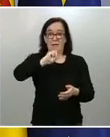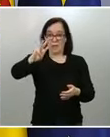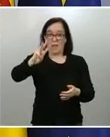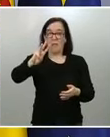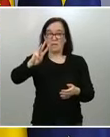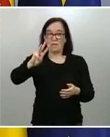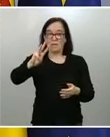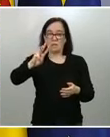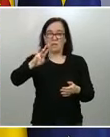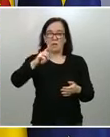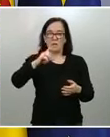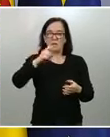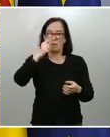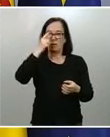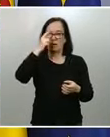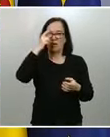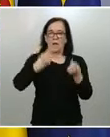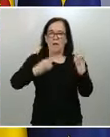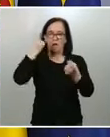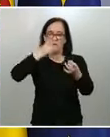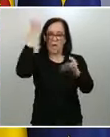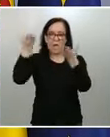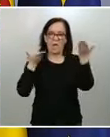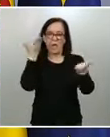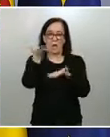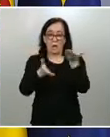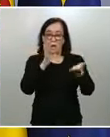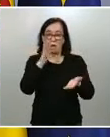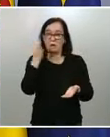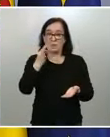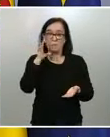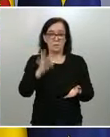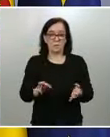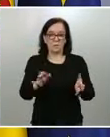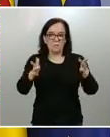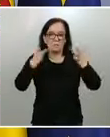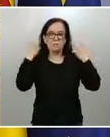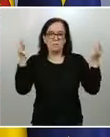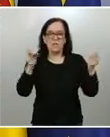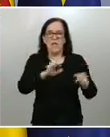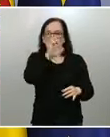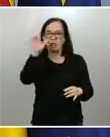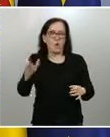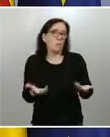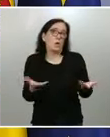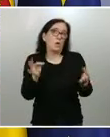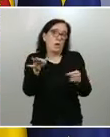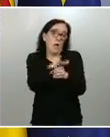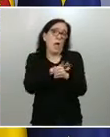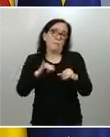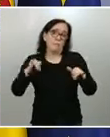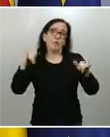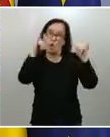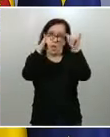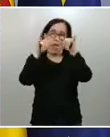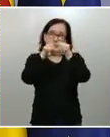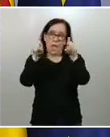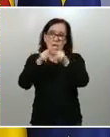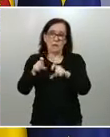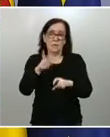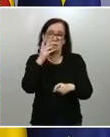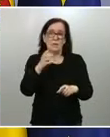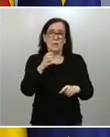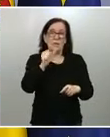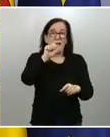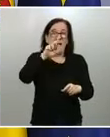porque creemos que si hay algo netamente europeo es este ámbito aéreo y lo de air france